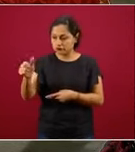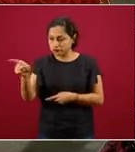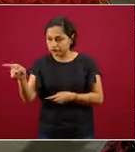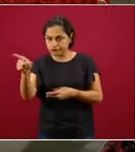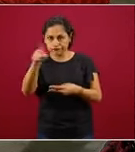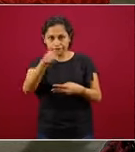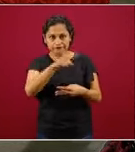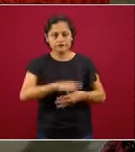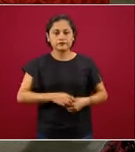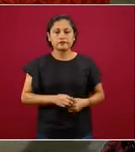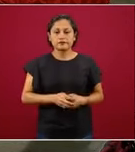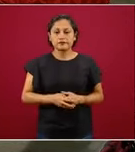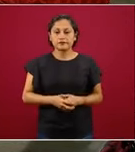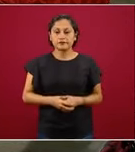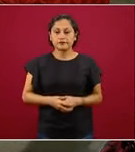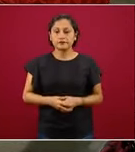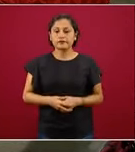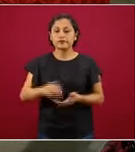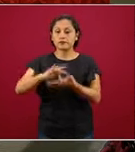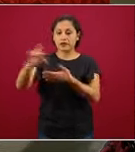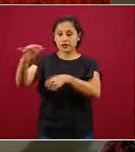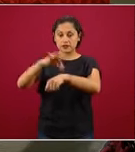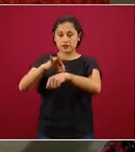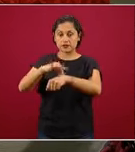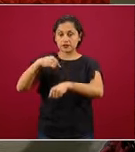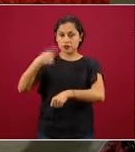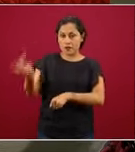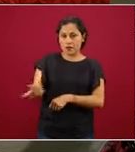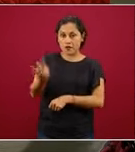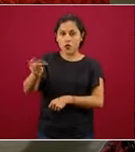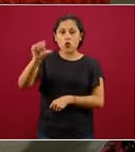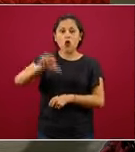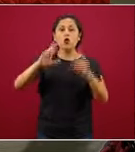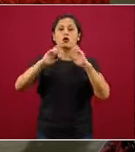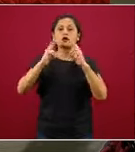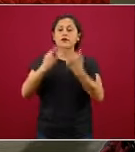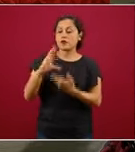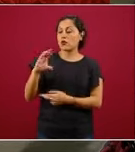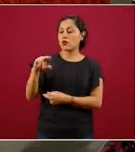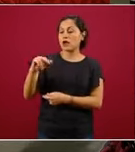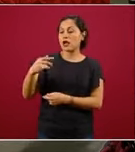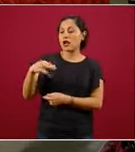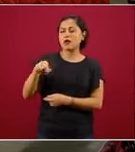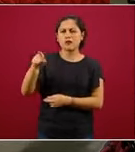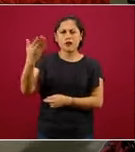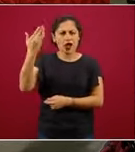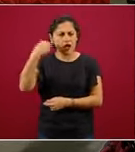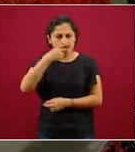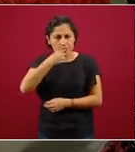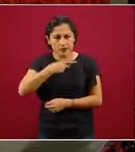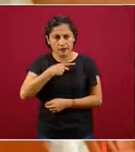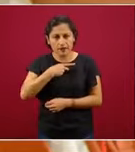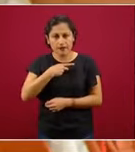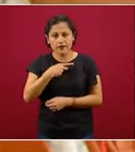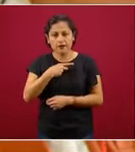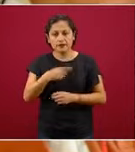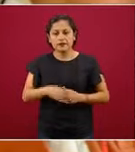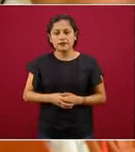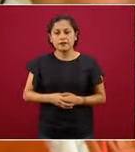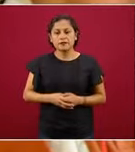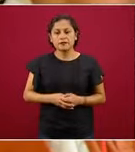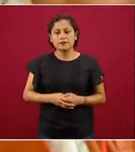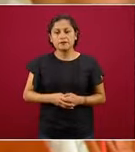y nos damos uno y uno. Gracias, doctor. Preguntarle sobre la reunión el día de hoy de la CONAGO. Nos había comentado en sesiones